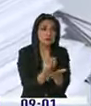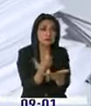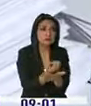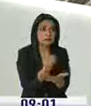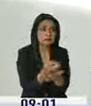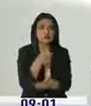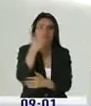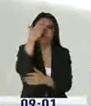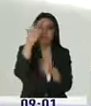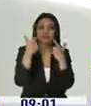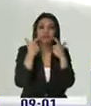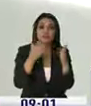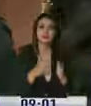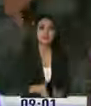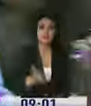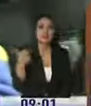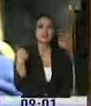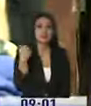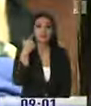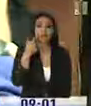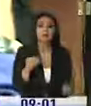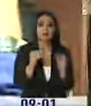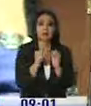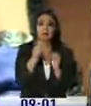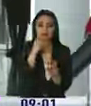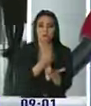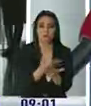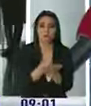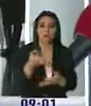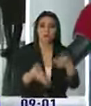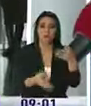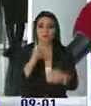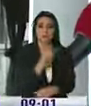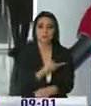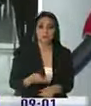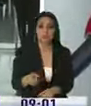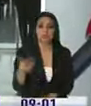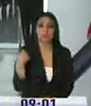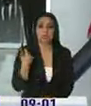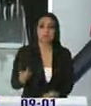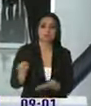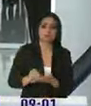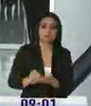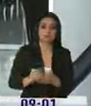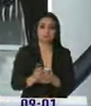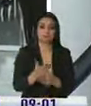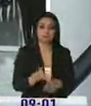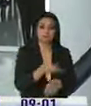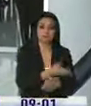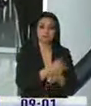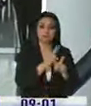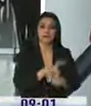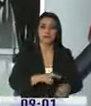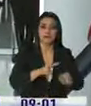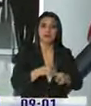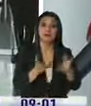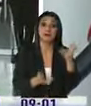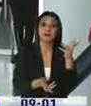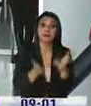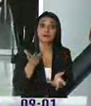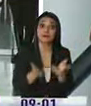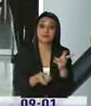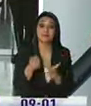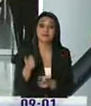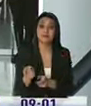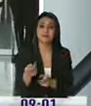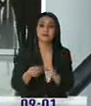fiscal podrá anunciar mayores elementos para enjuiciar al vicepresidente. La existencia de una investigación previa sobre un presunto